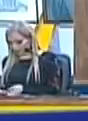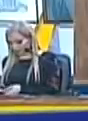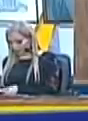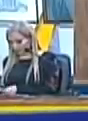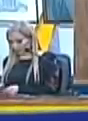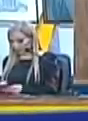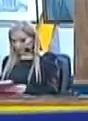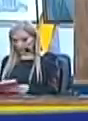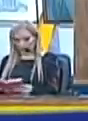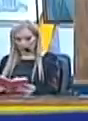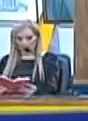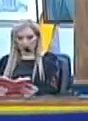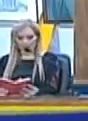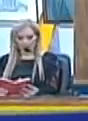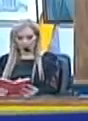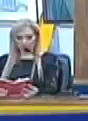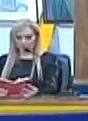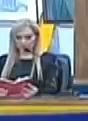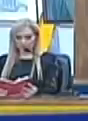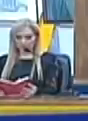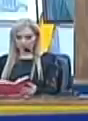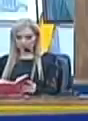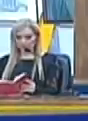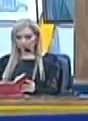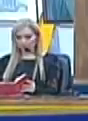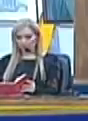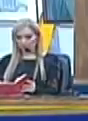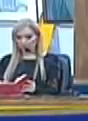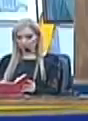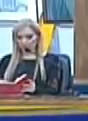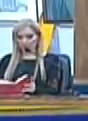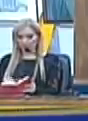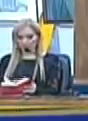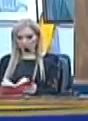sírvase manifestarlo con la señal de costumbre